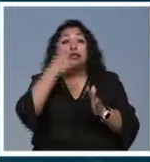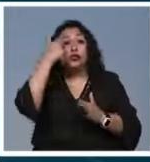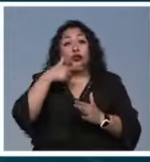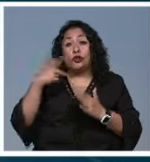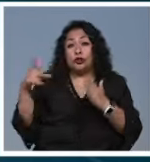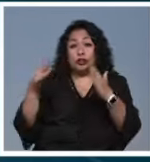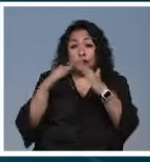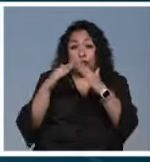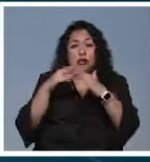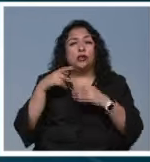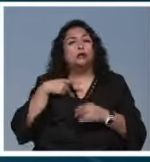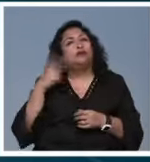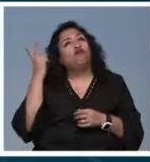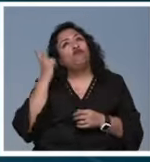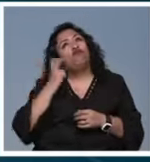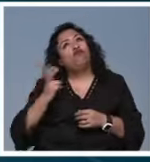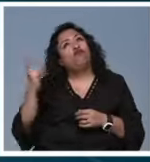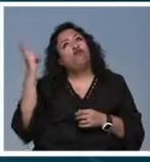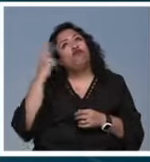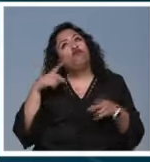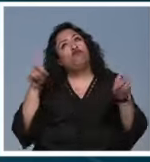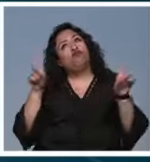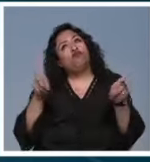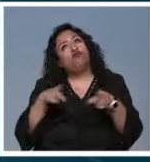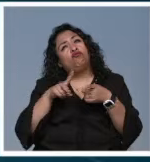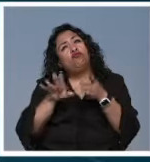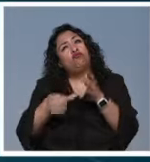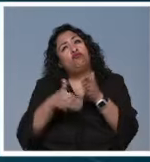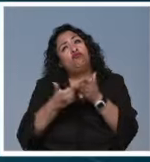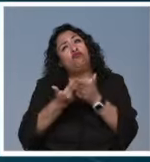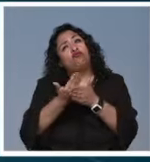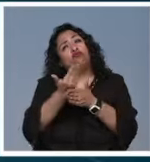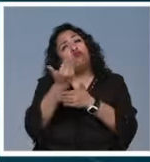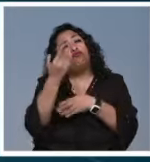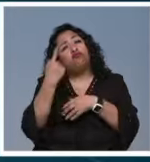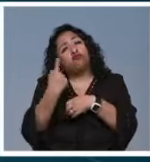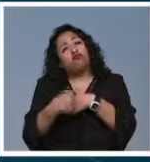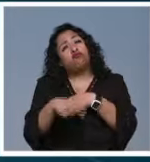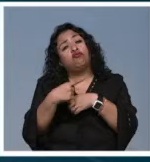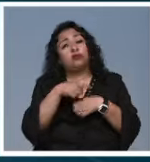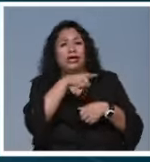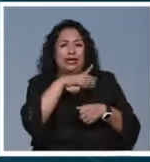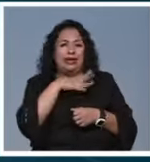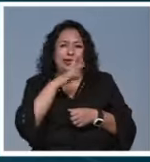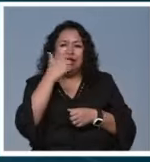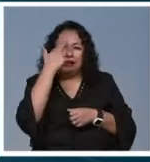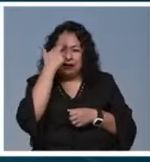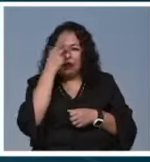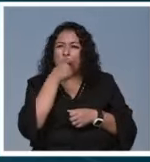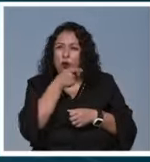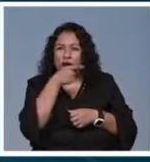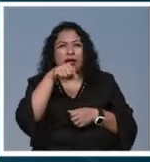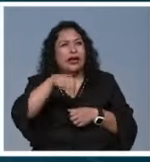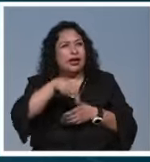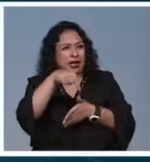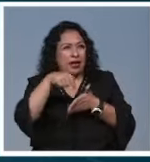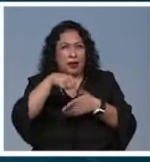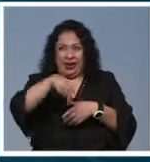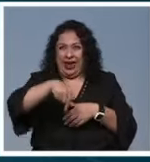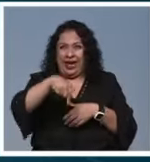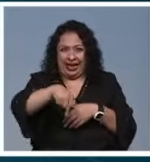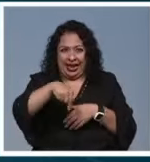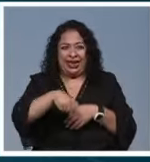casa, escuchando música hasta que nos amanecía. Lo recuerdo justamente por este lugar en el que estamos,